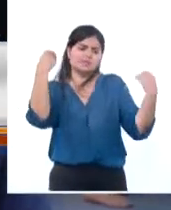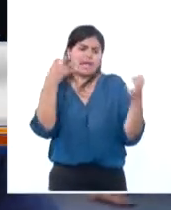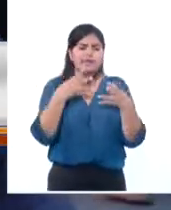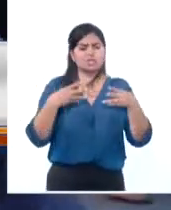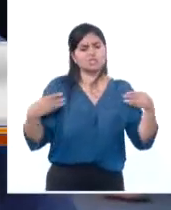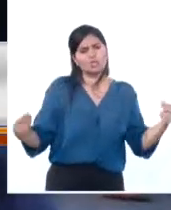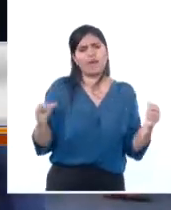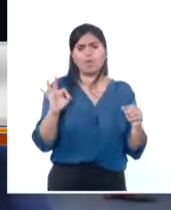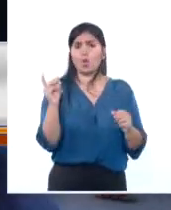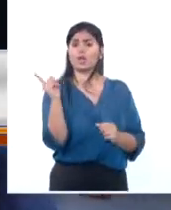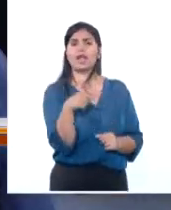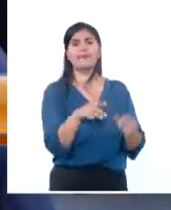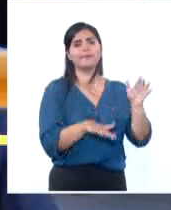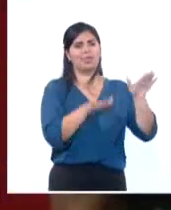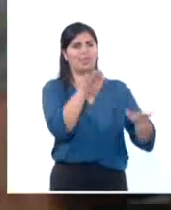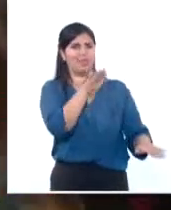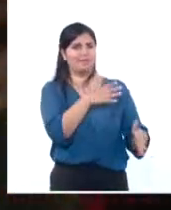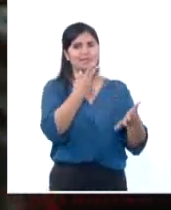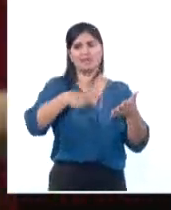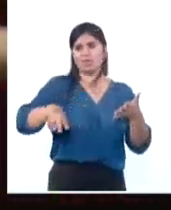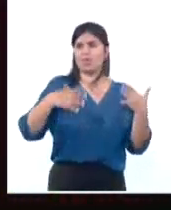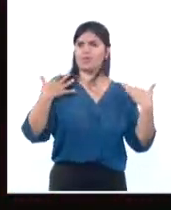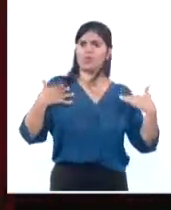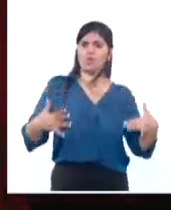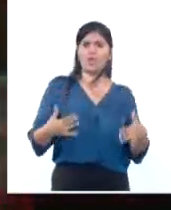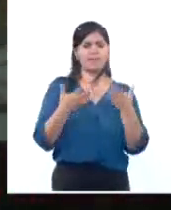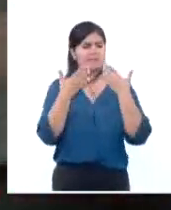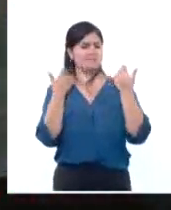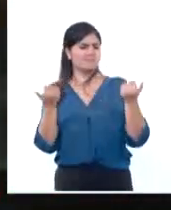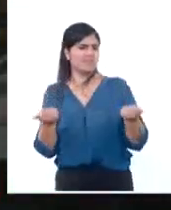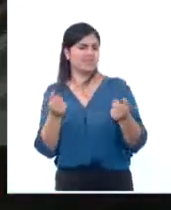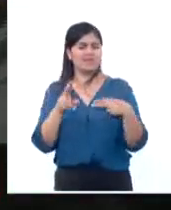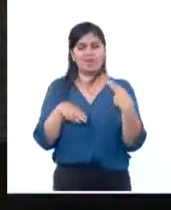viene del tango, se mueven muy bien. Y quería